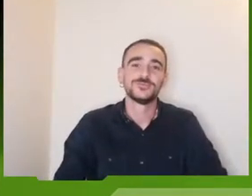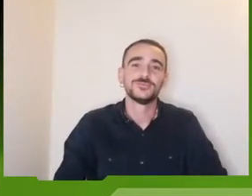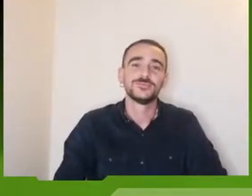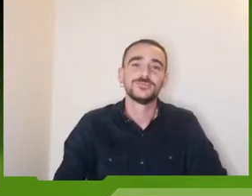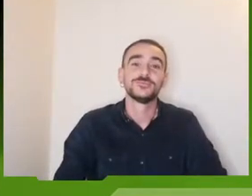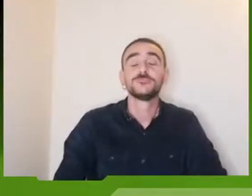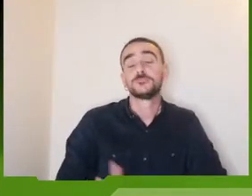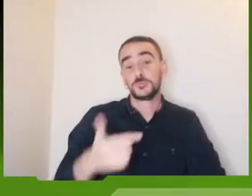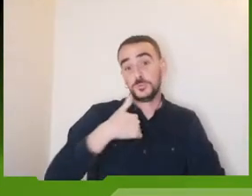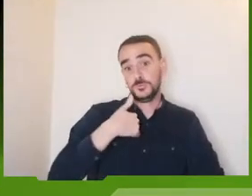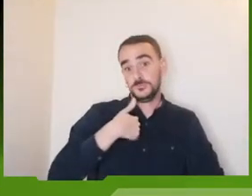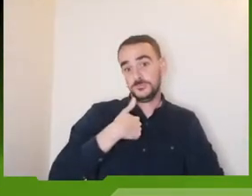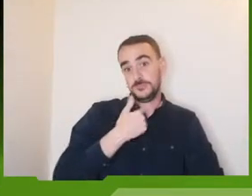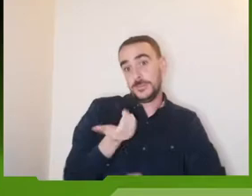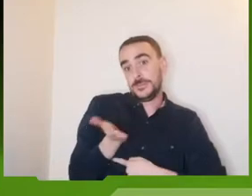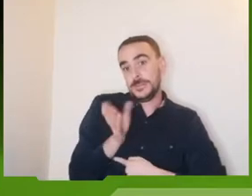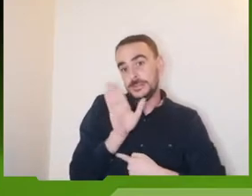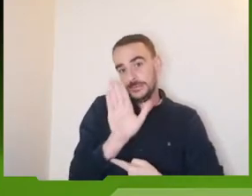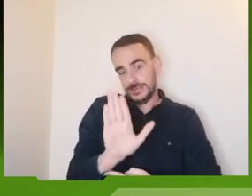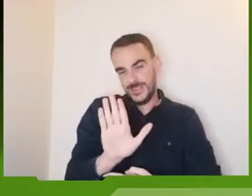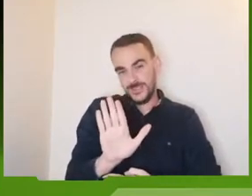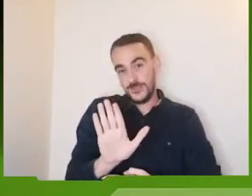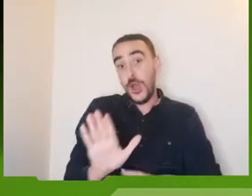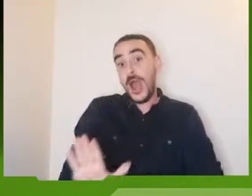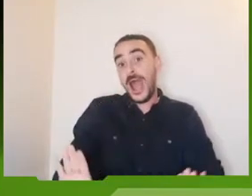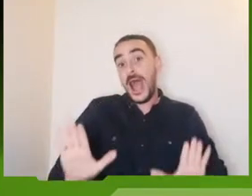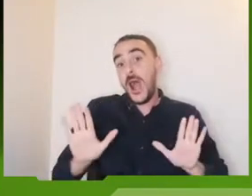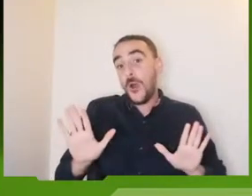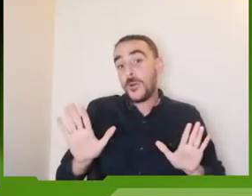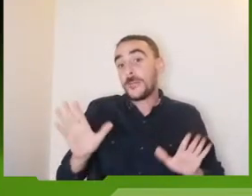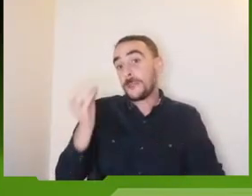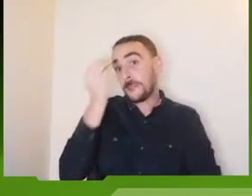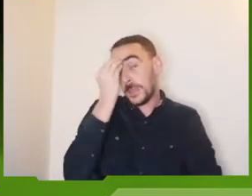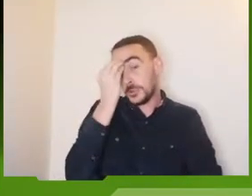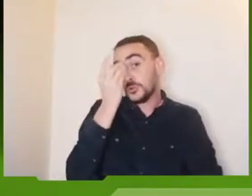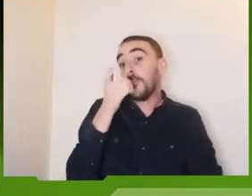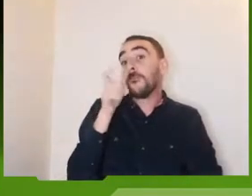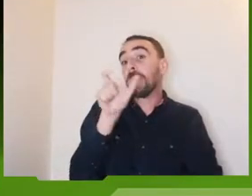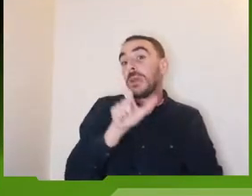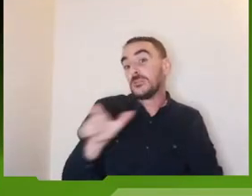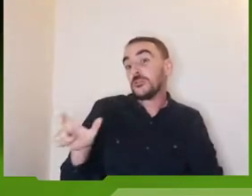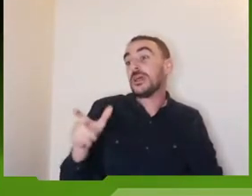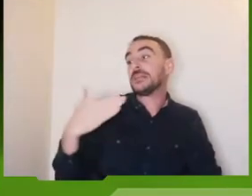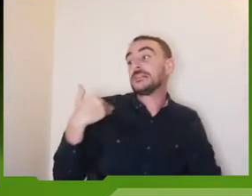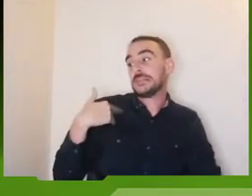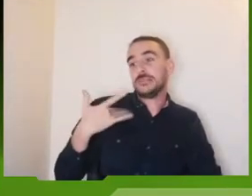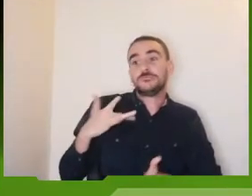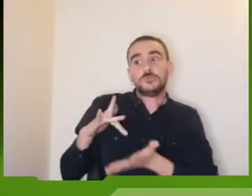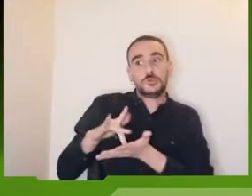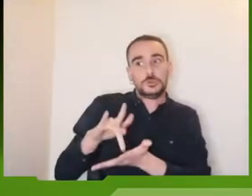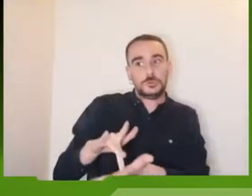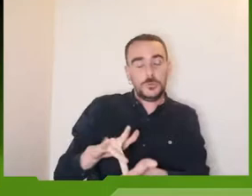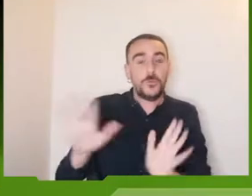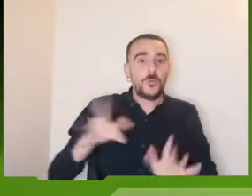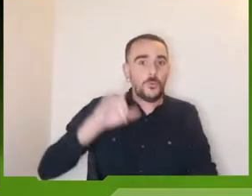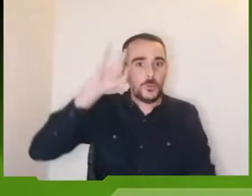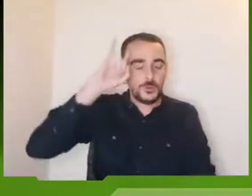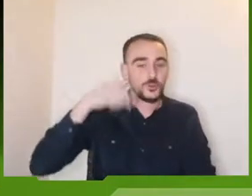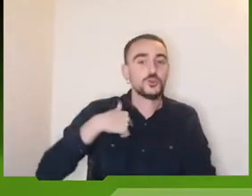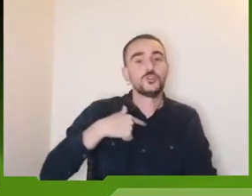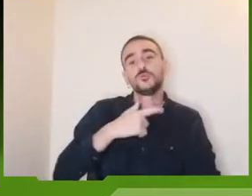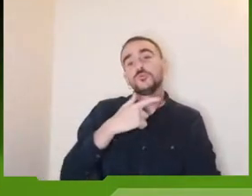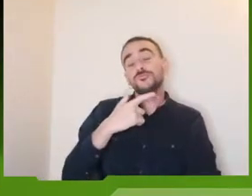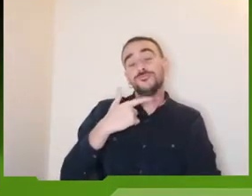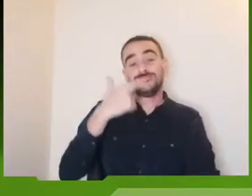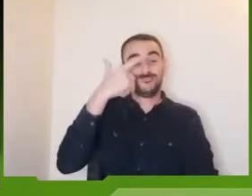me presento, aunque supongo que hay gente que repite, pero por si acaso. Yo soy Tali, mi nombre